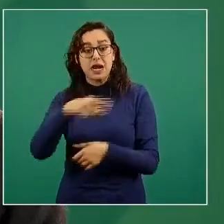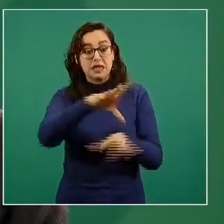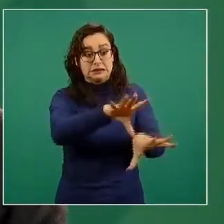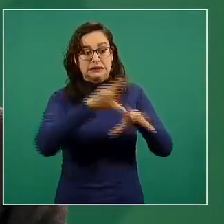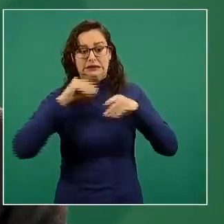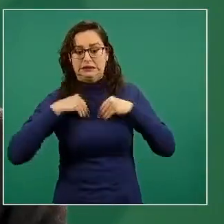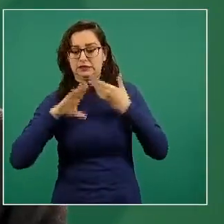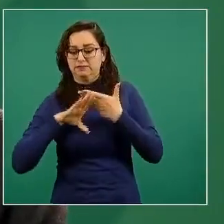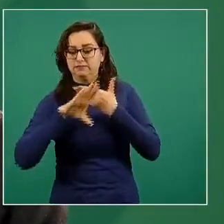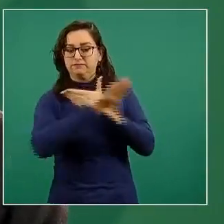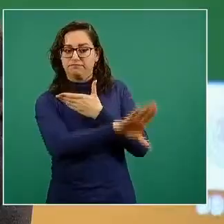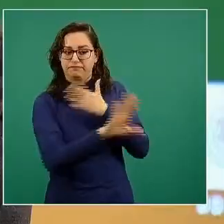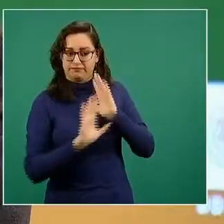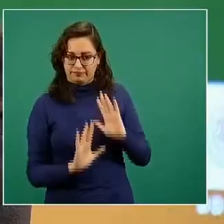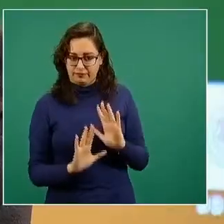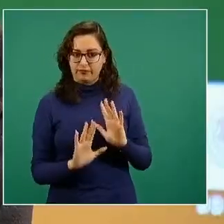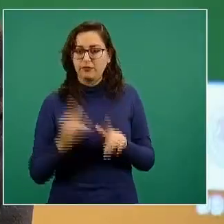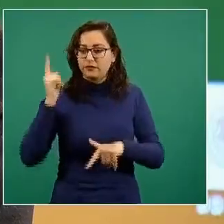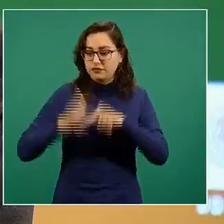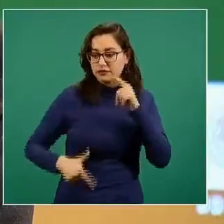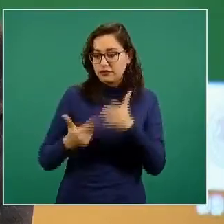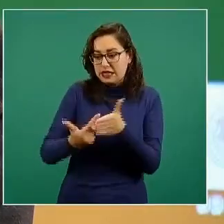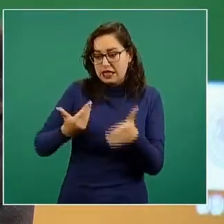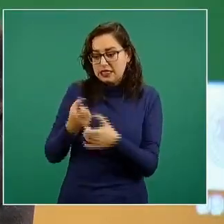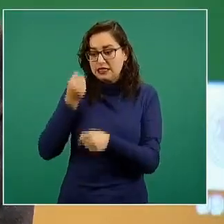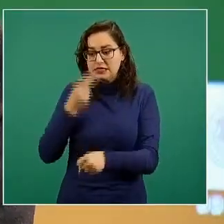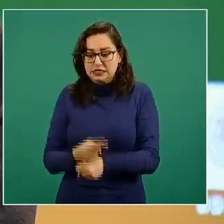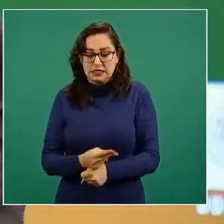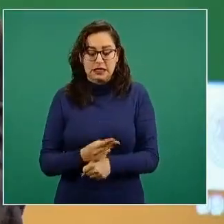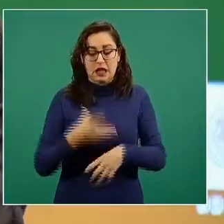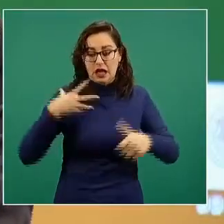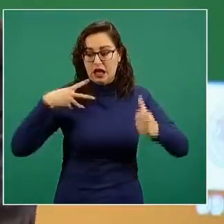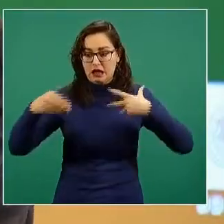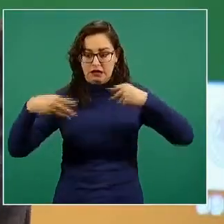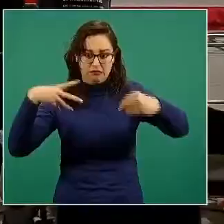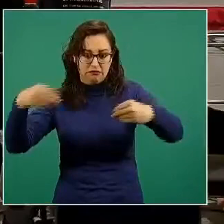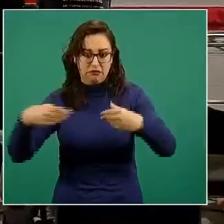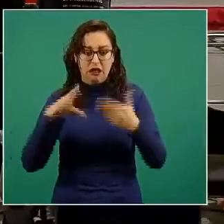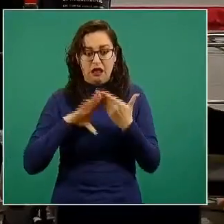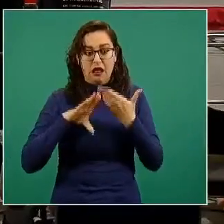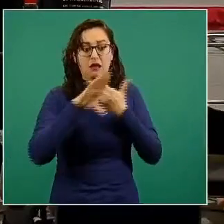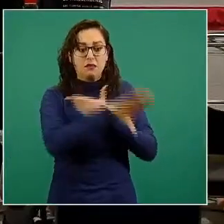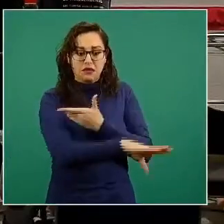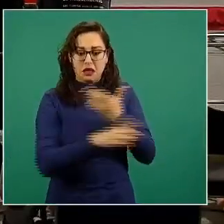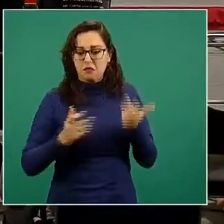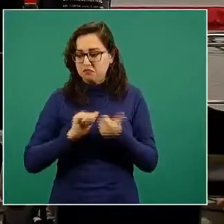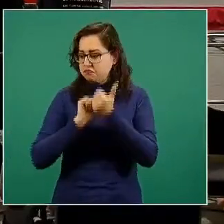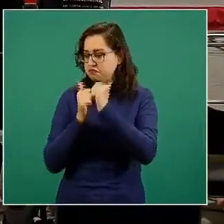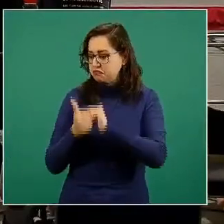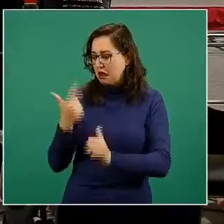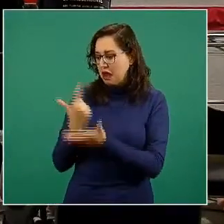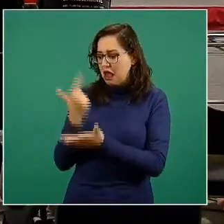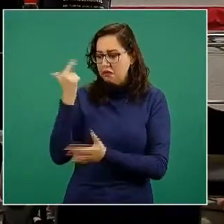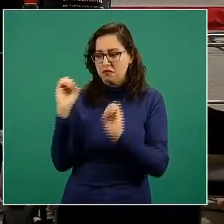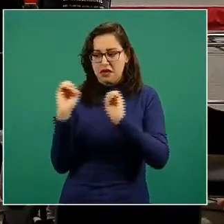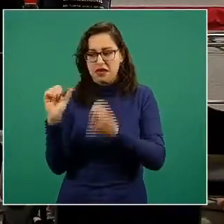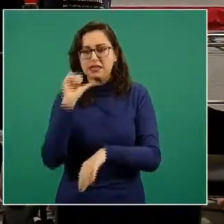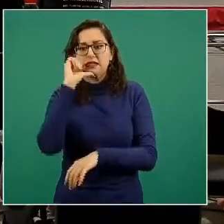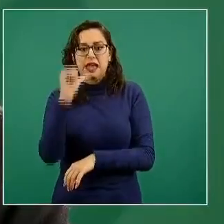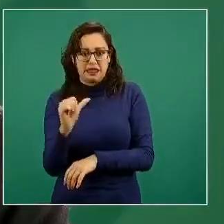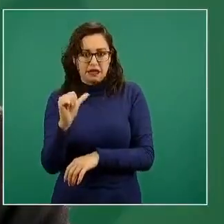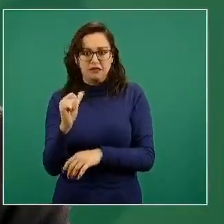Prevención, evitar contagios, evitar que si las personas se contagian tengan una afección grave y que si tienen una afección